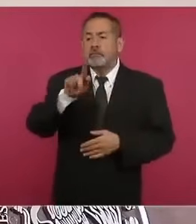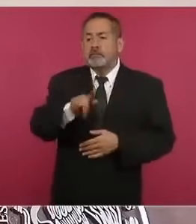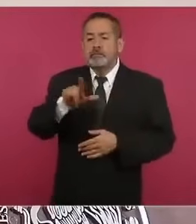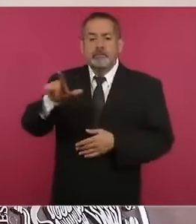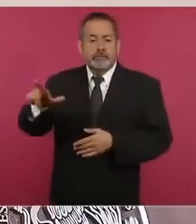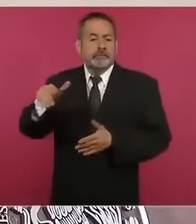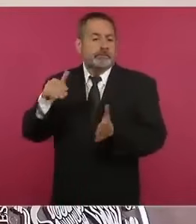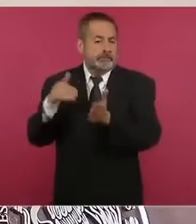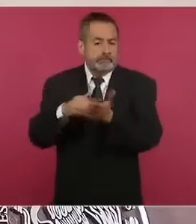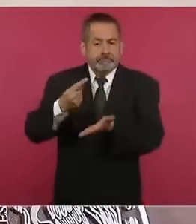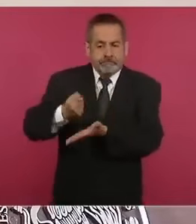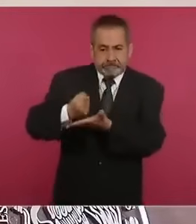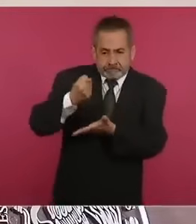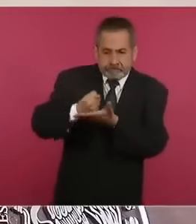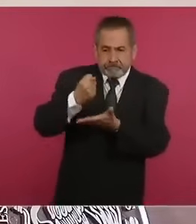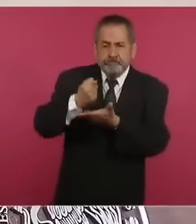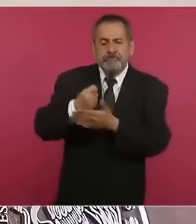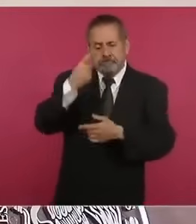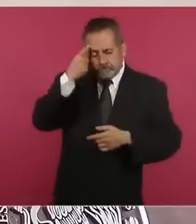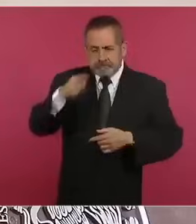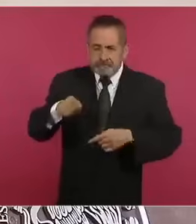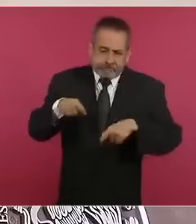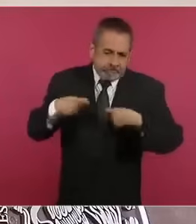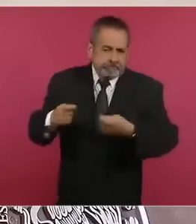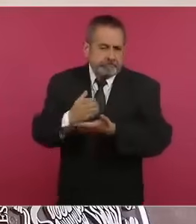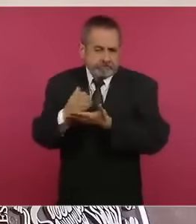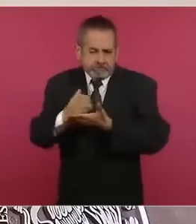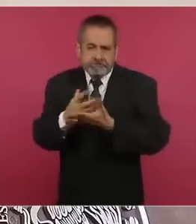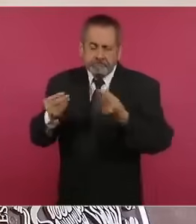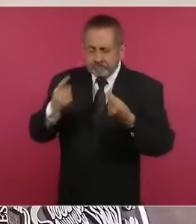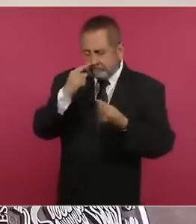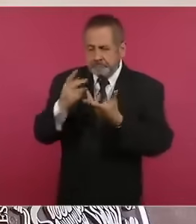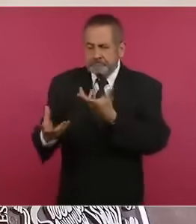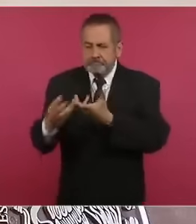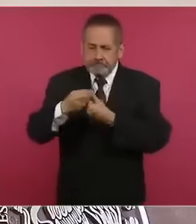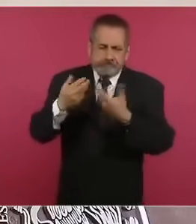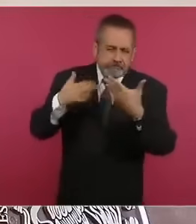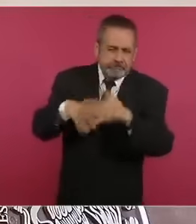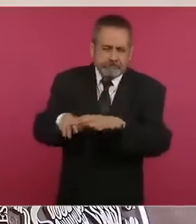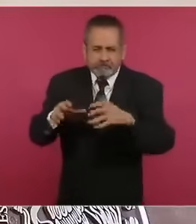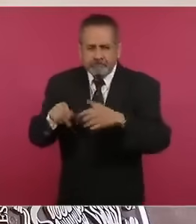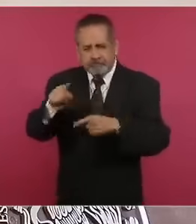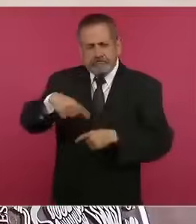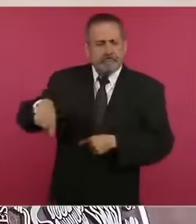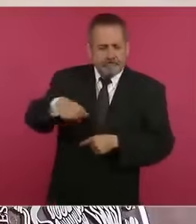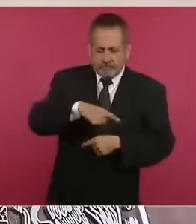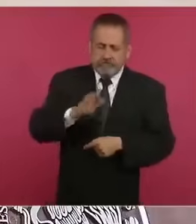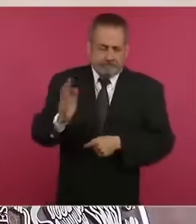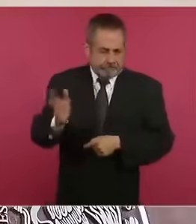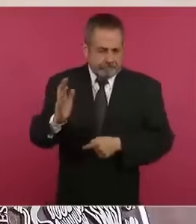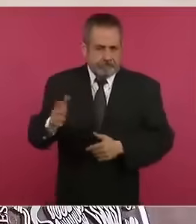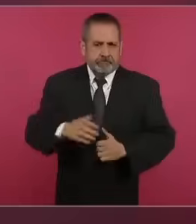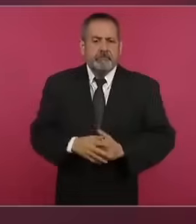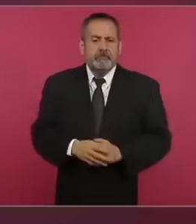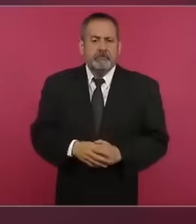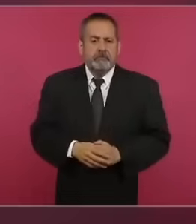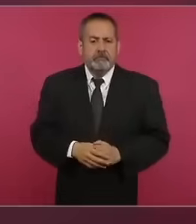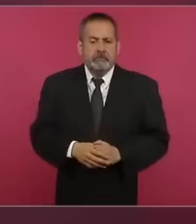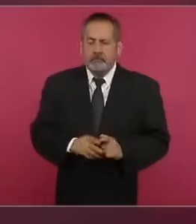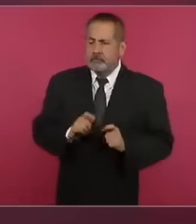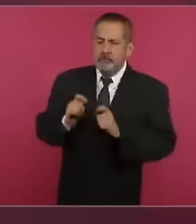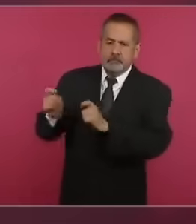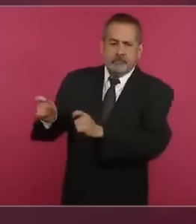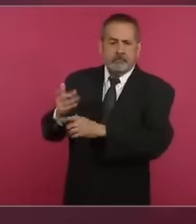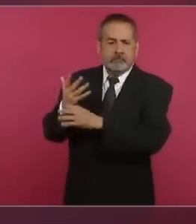1.477.000 terapias de rehabilitación y de inclusión para estas familias. Le voy a dar el uso de